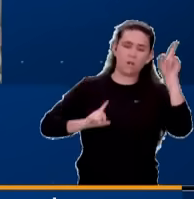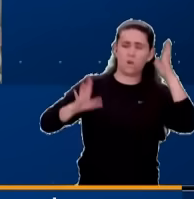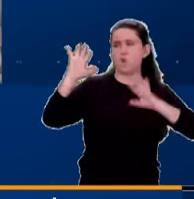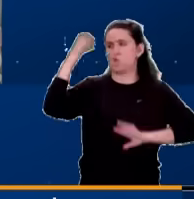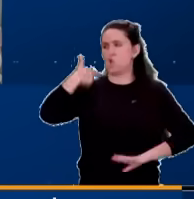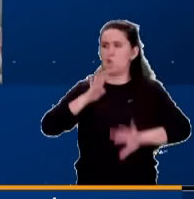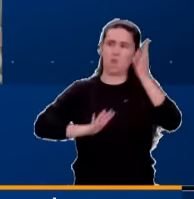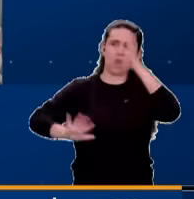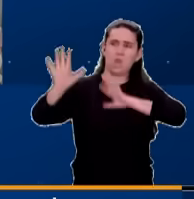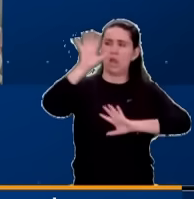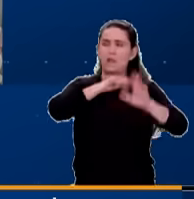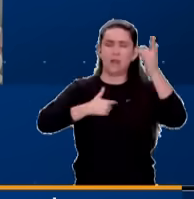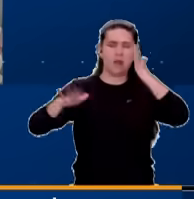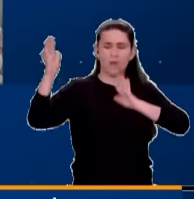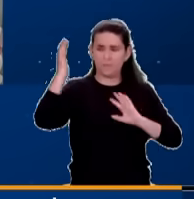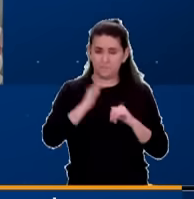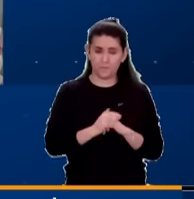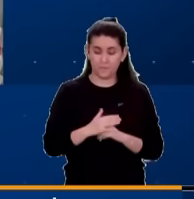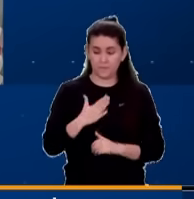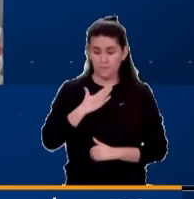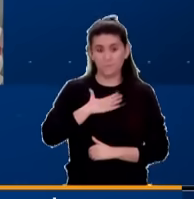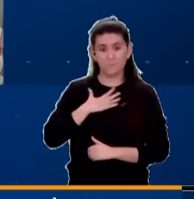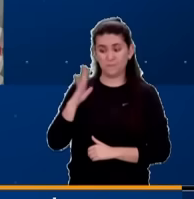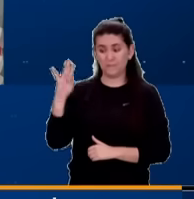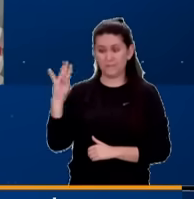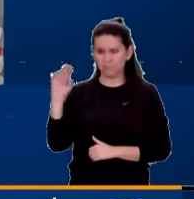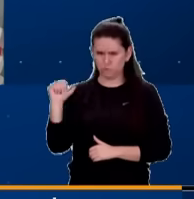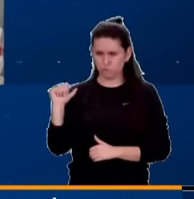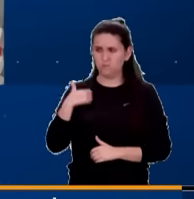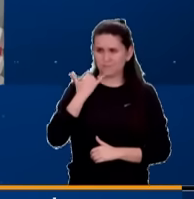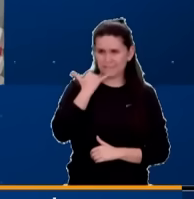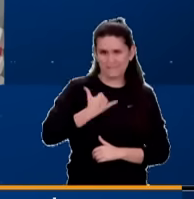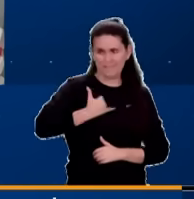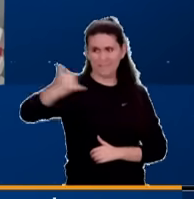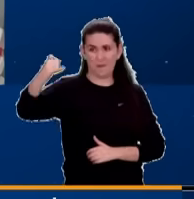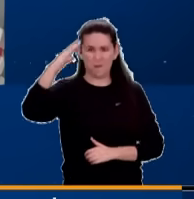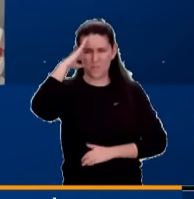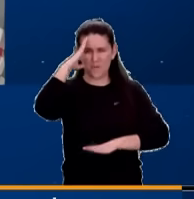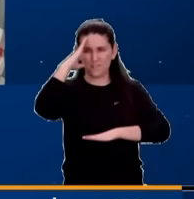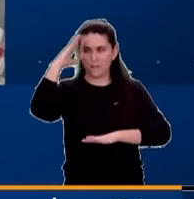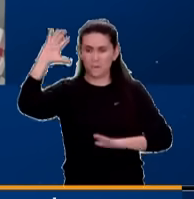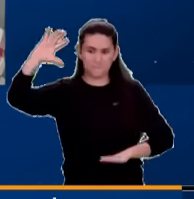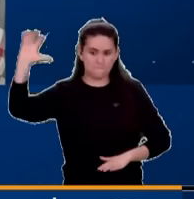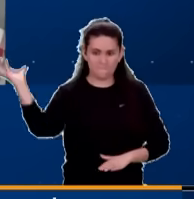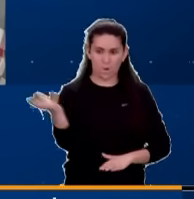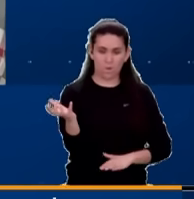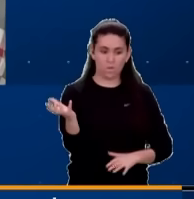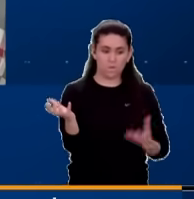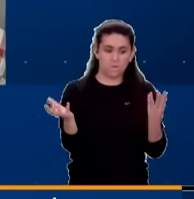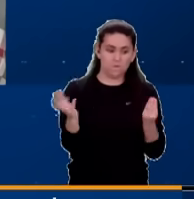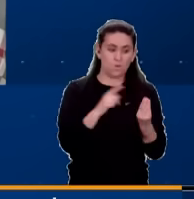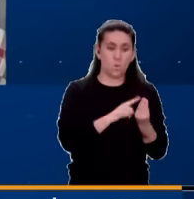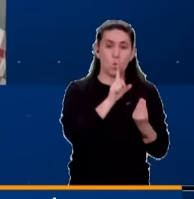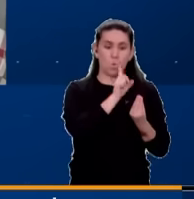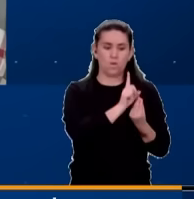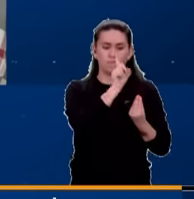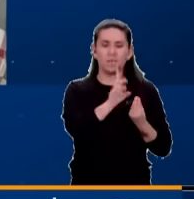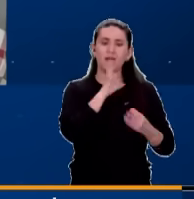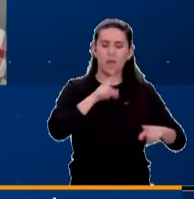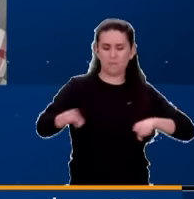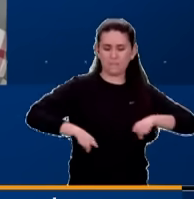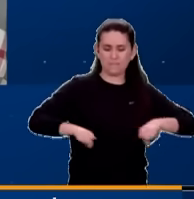ocultaban la información. Cuando mi mujer llama al cuadrante, llega la policía, entonces uno de ellos, el administrador del